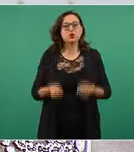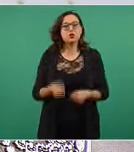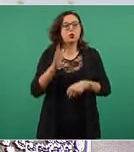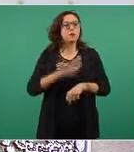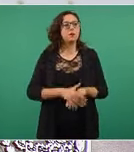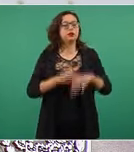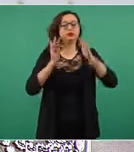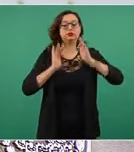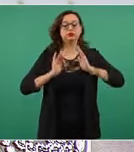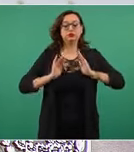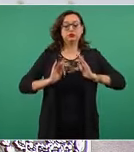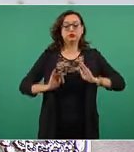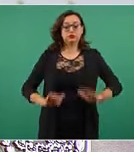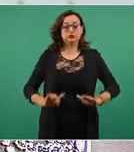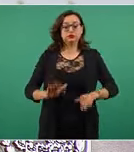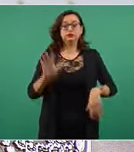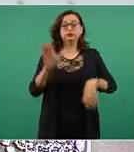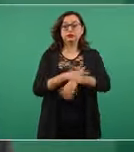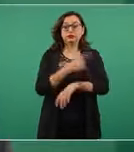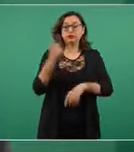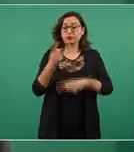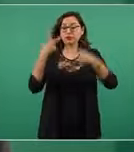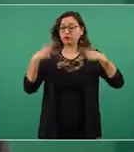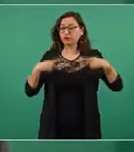se producen más resentimientos.